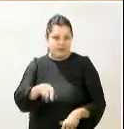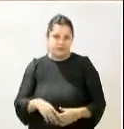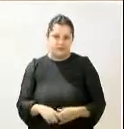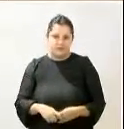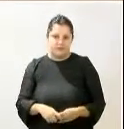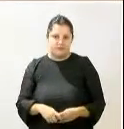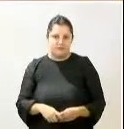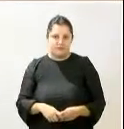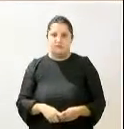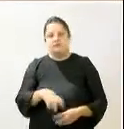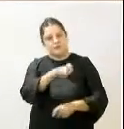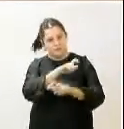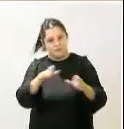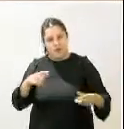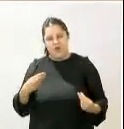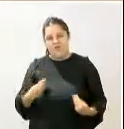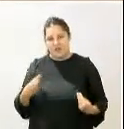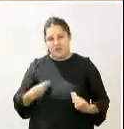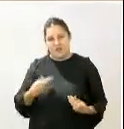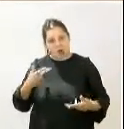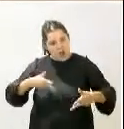quedaban vivos cuando fueron liberados,